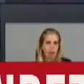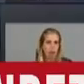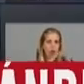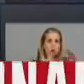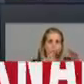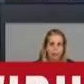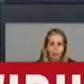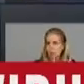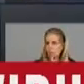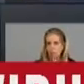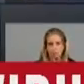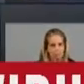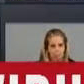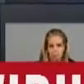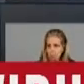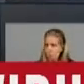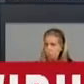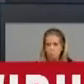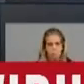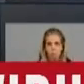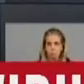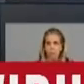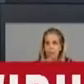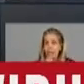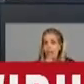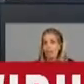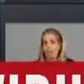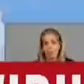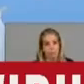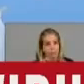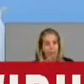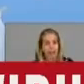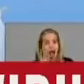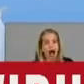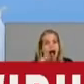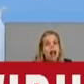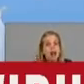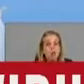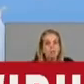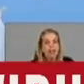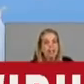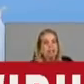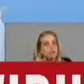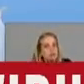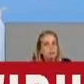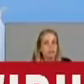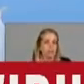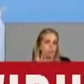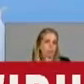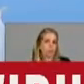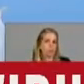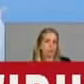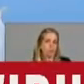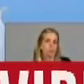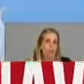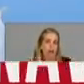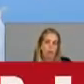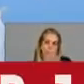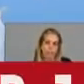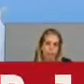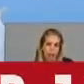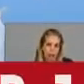realidades extraordinariamente diferentes a las que tenemos aquí. Y bueno, y en paralelo, porque ahora lo que se empiezan a ver